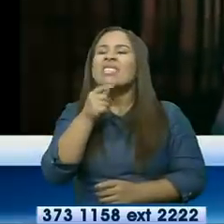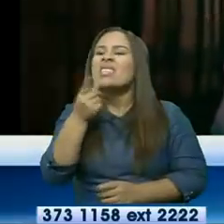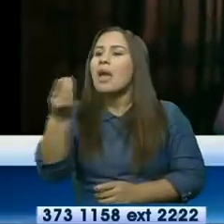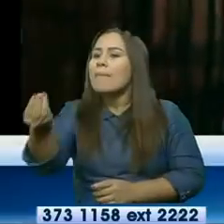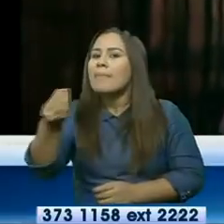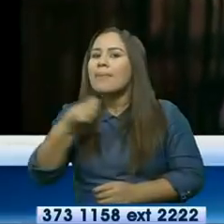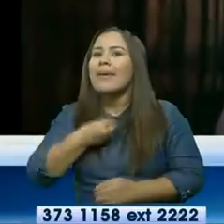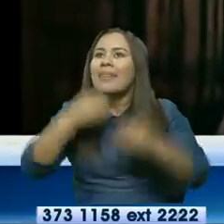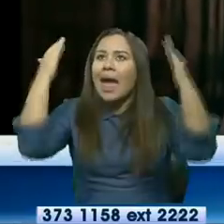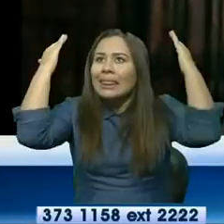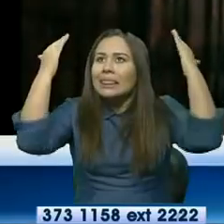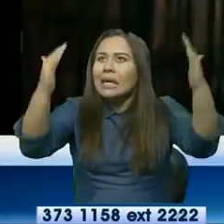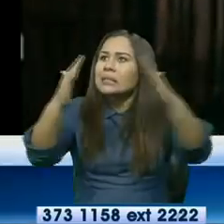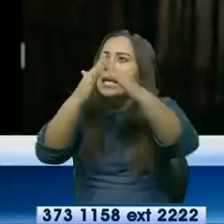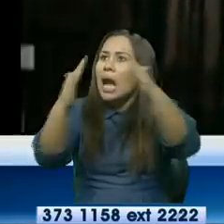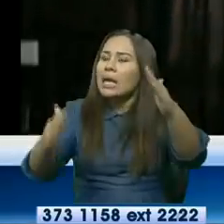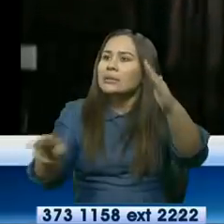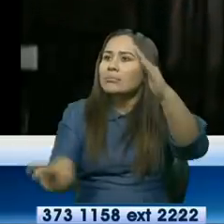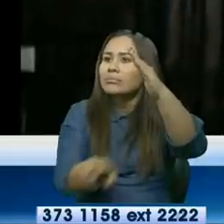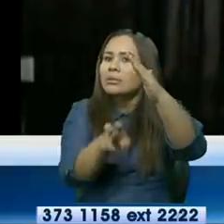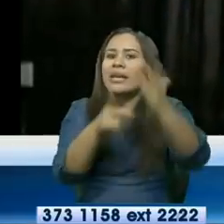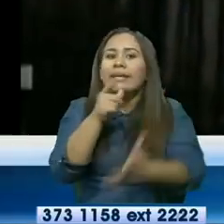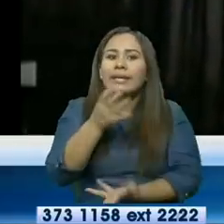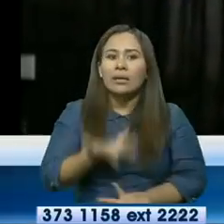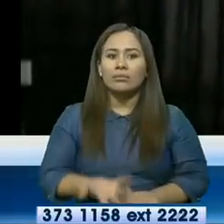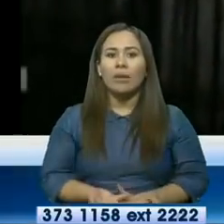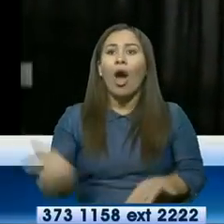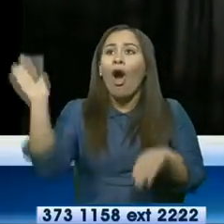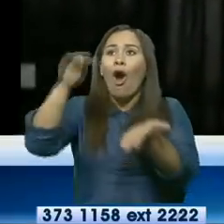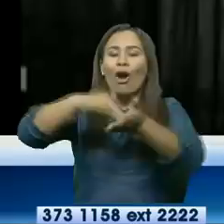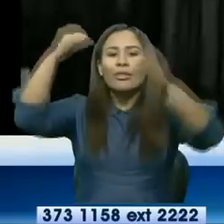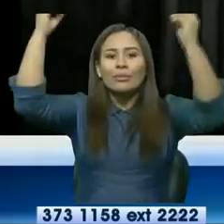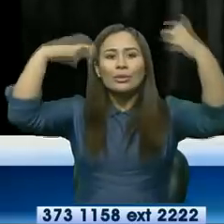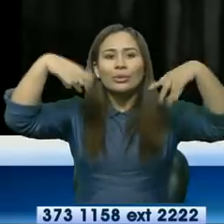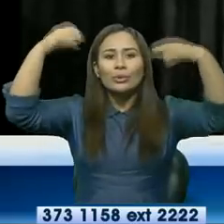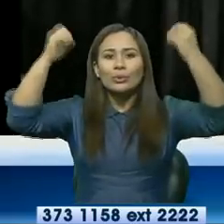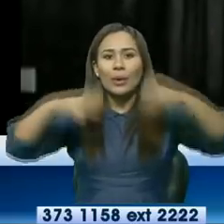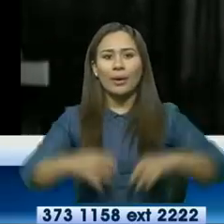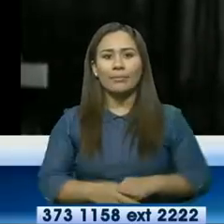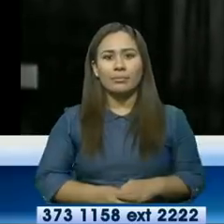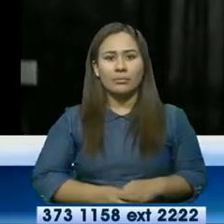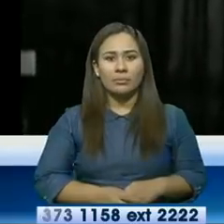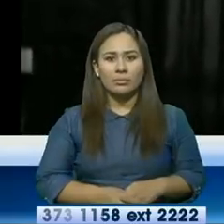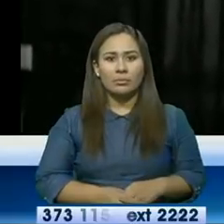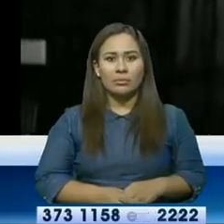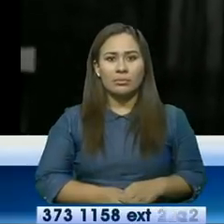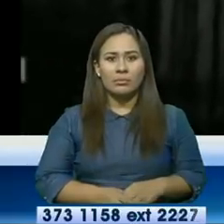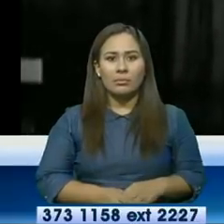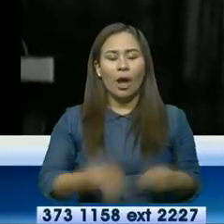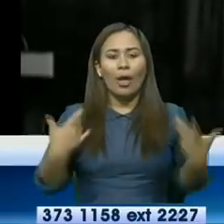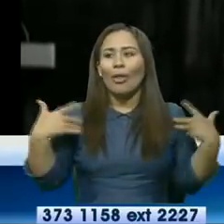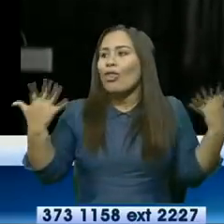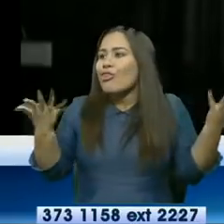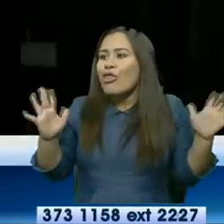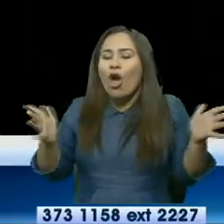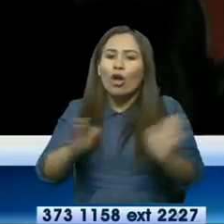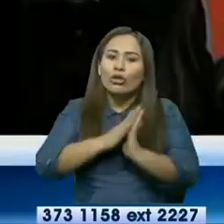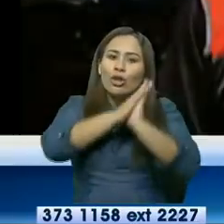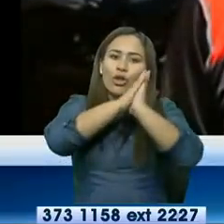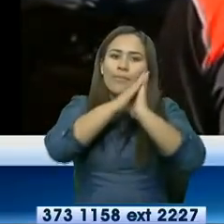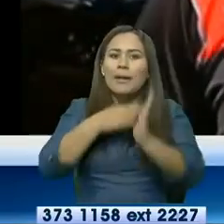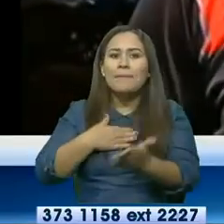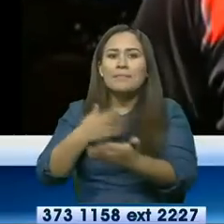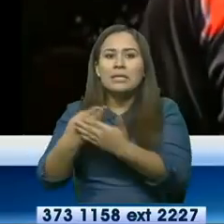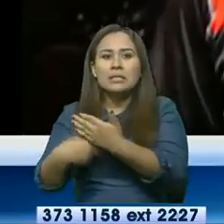quién me va a dar un techo si si supuesta ya mismo puede llover y yo a dónde voy a estar mi hijo mis hijos si no tengo en ni un lugar donde dormir o mixto o